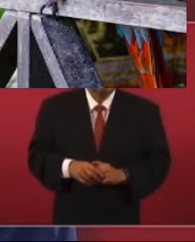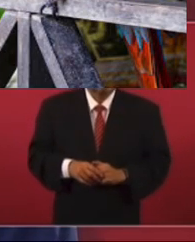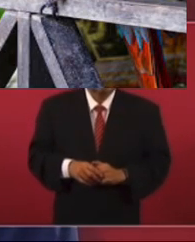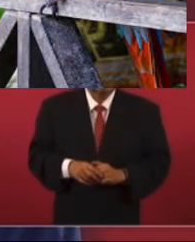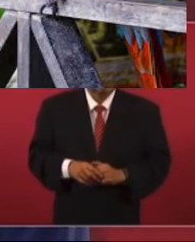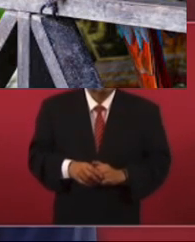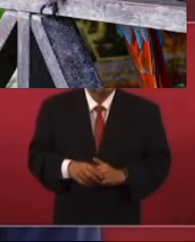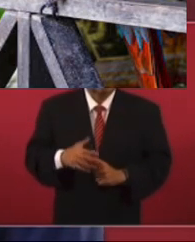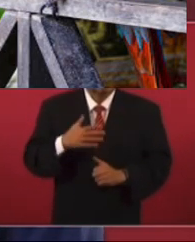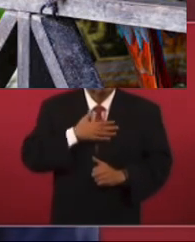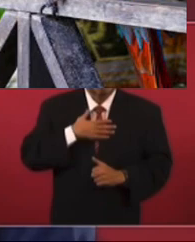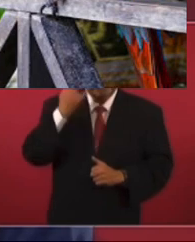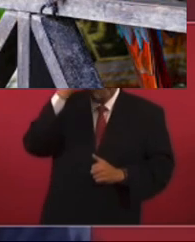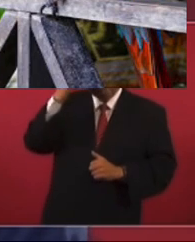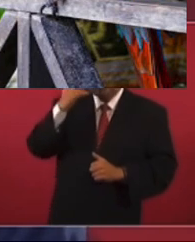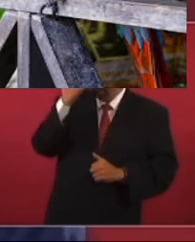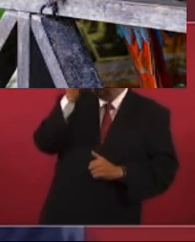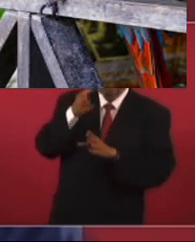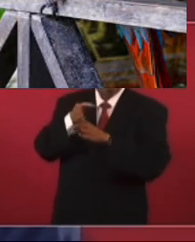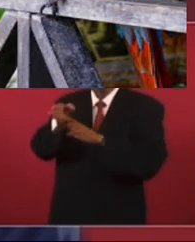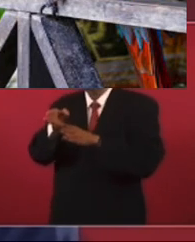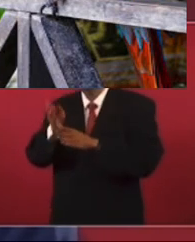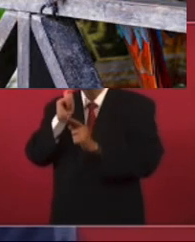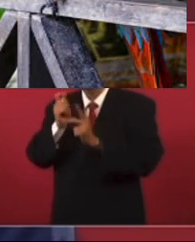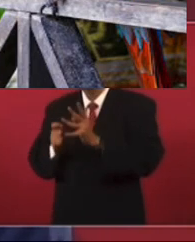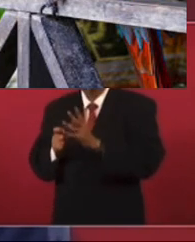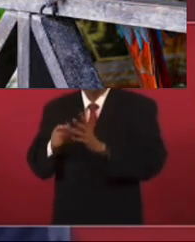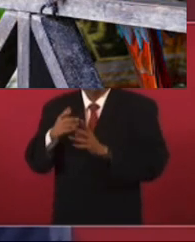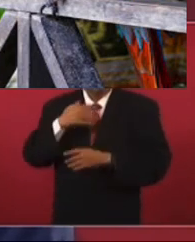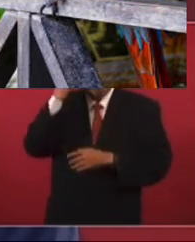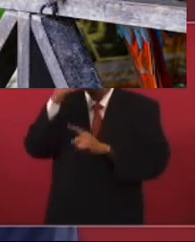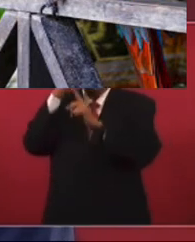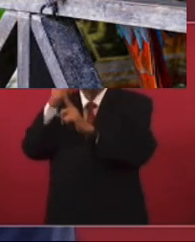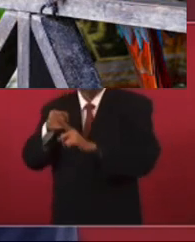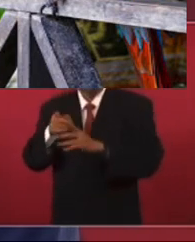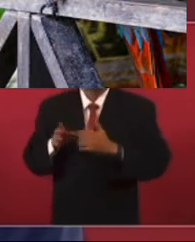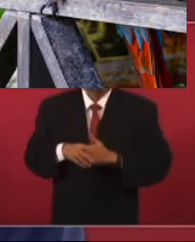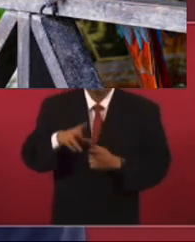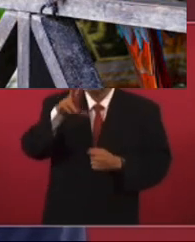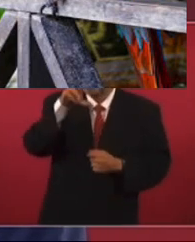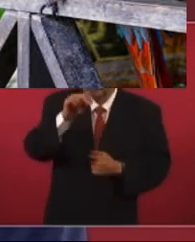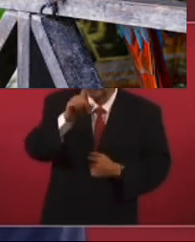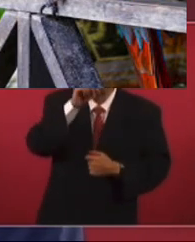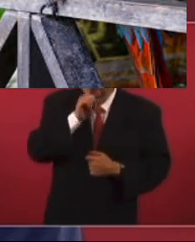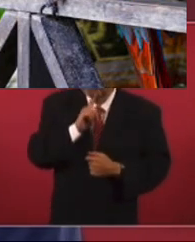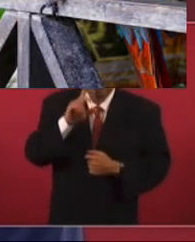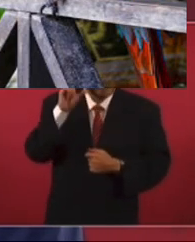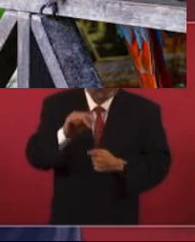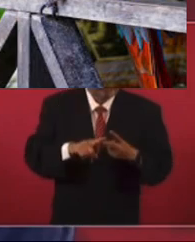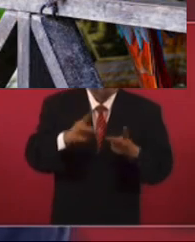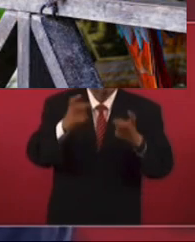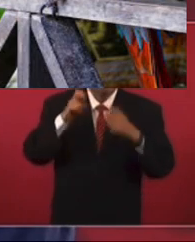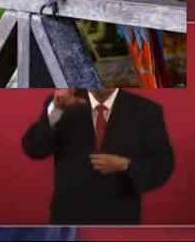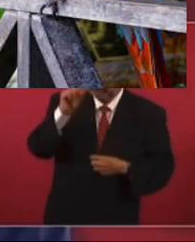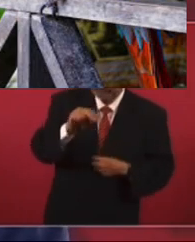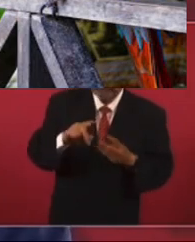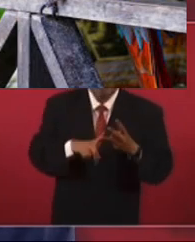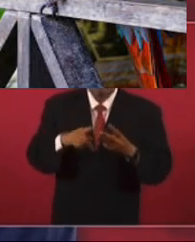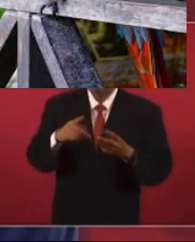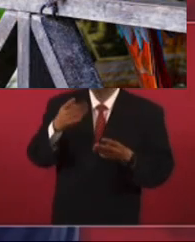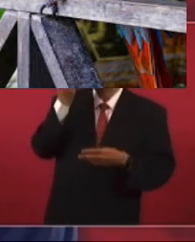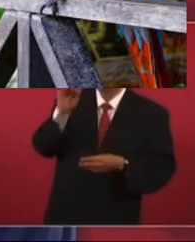a terminar su efecto. Es como una inyección, cuando te dan tu vacuna y se